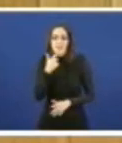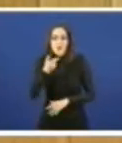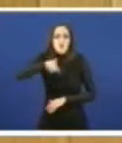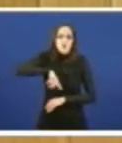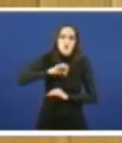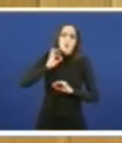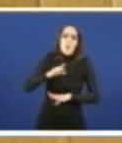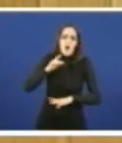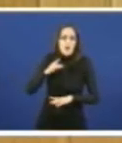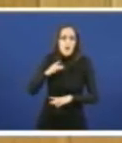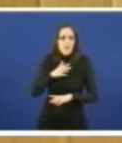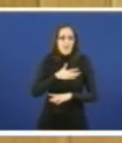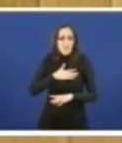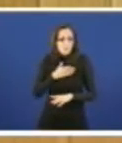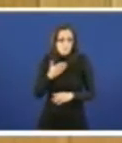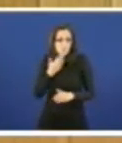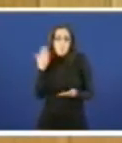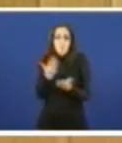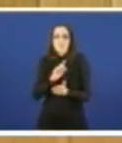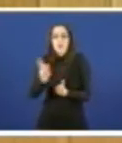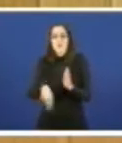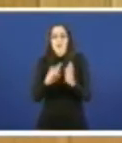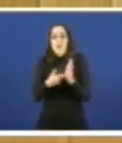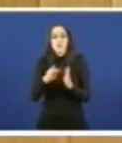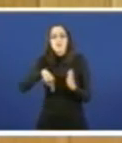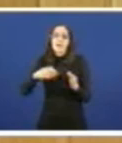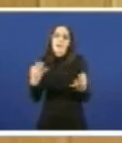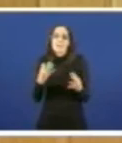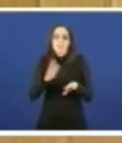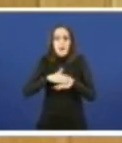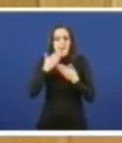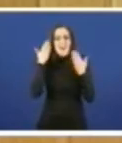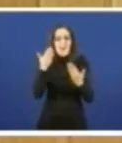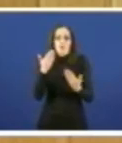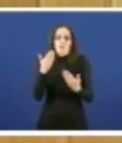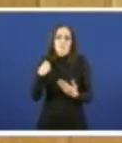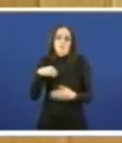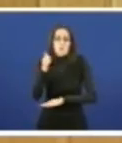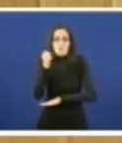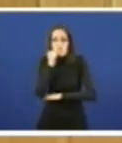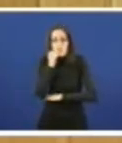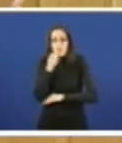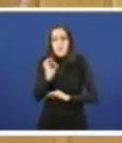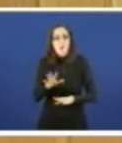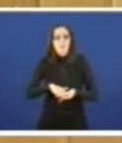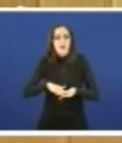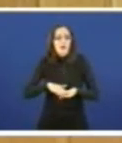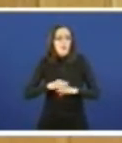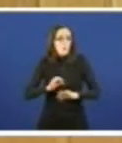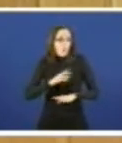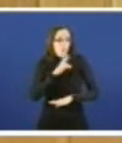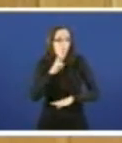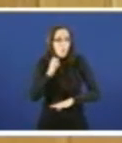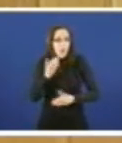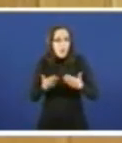o obxecto desta proposición non de lei, porque efectivamente o que se persigue é a posta en valor dunha nos